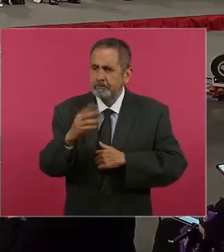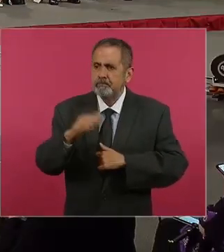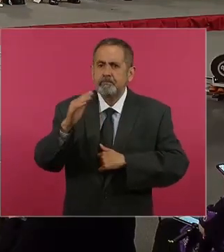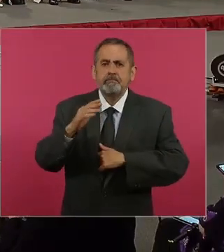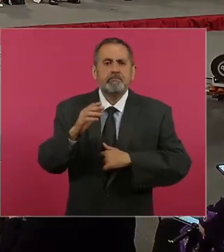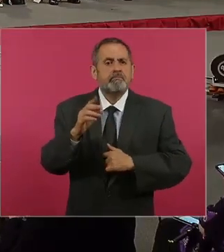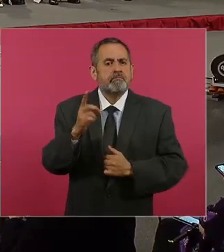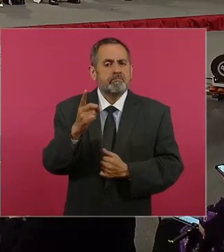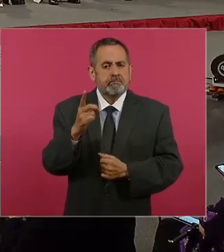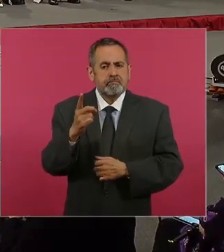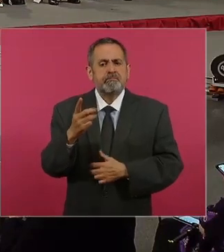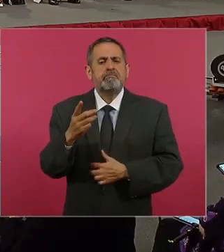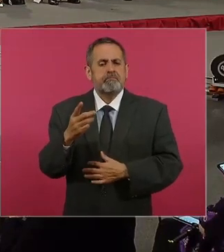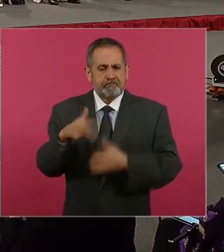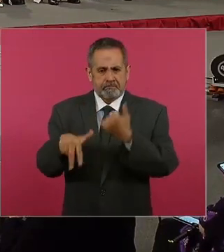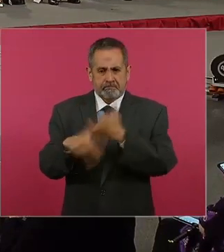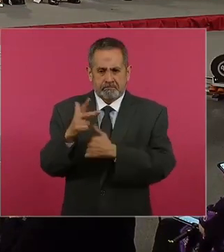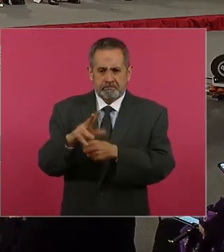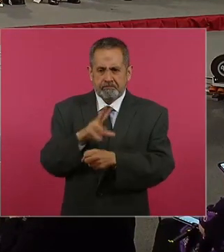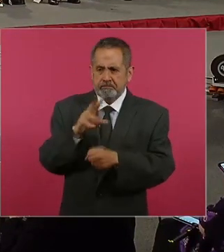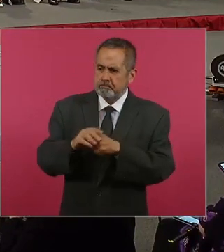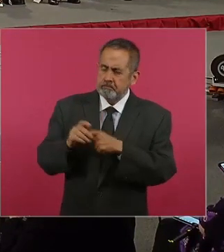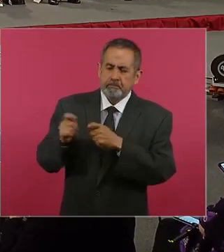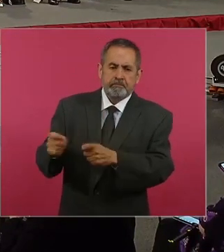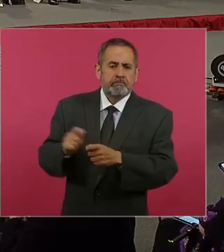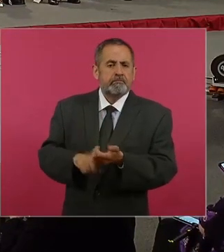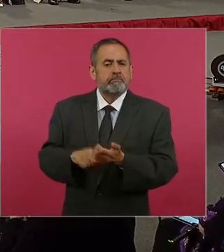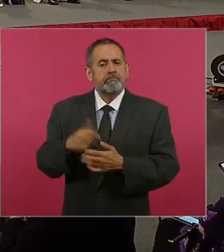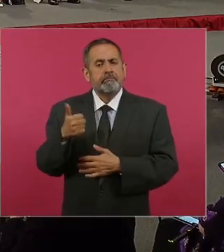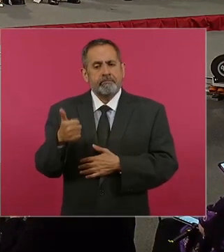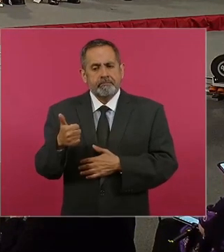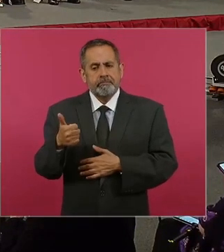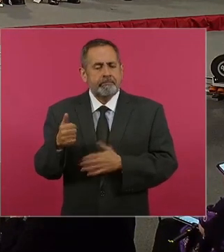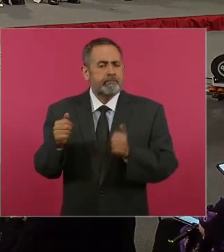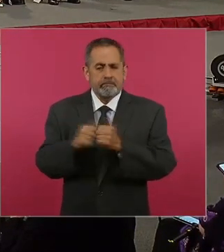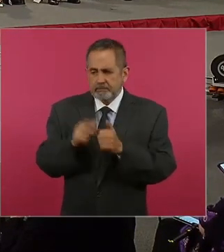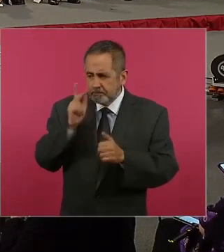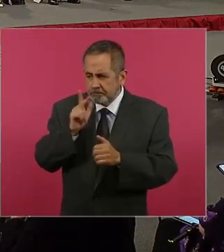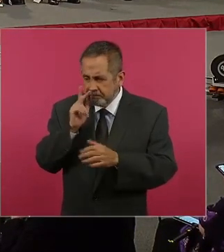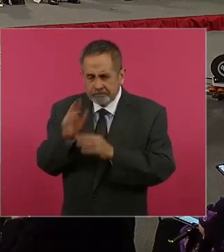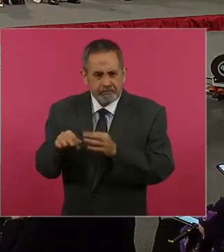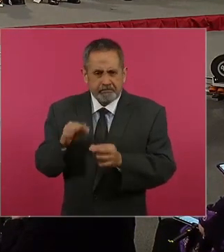diciembre tendremos 13 trenes entregados, 6 completamente probados.